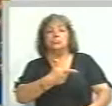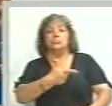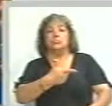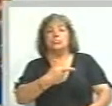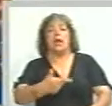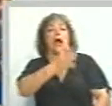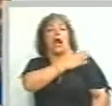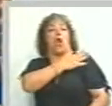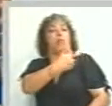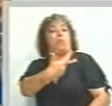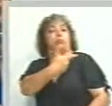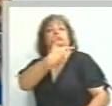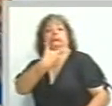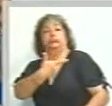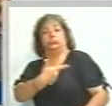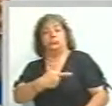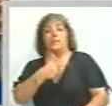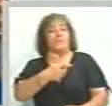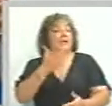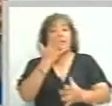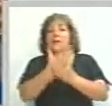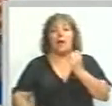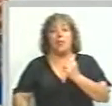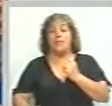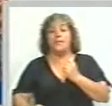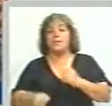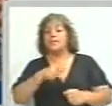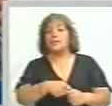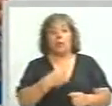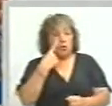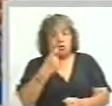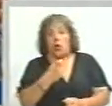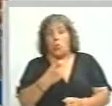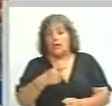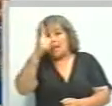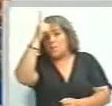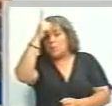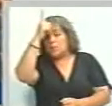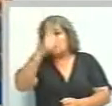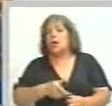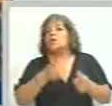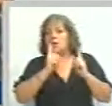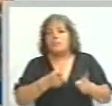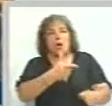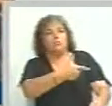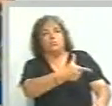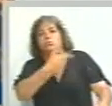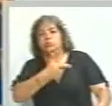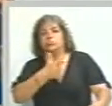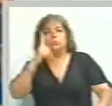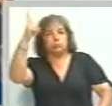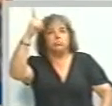el hombro y escapando. Al darse cuenta, el policía también hizo disparos al